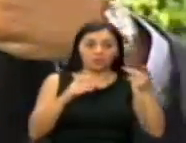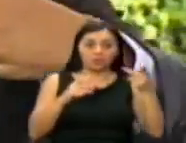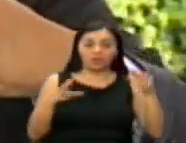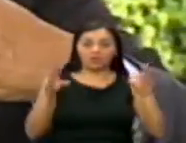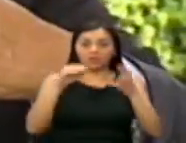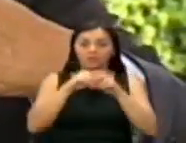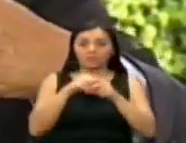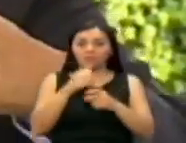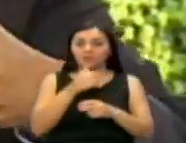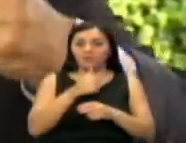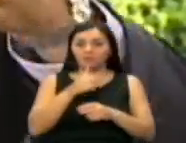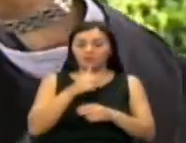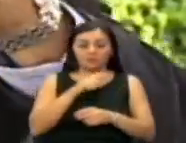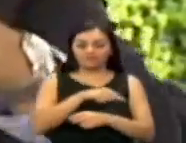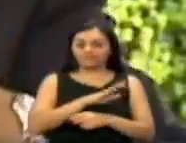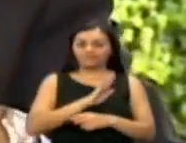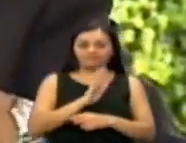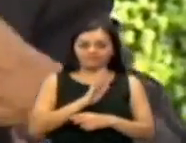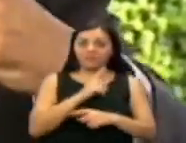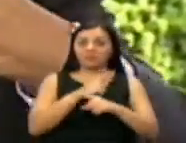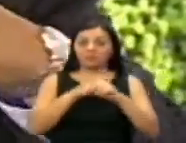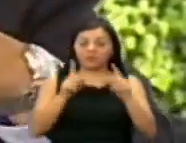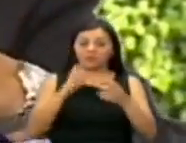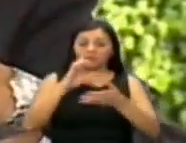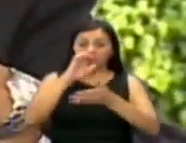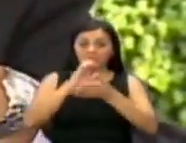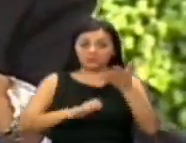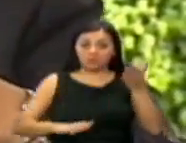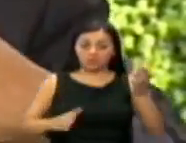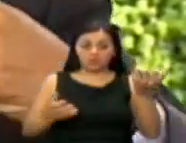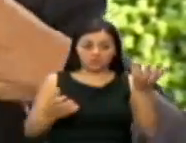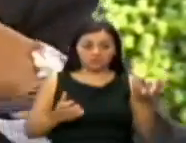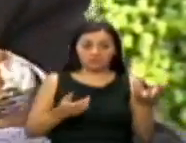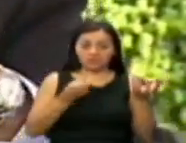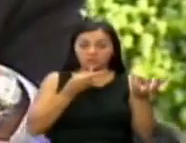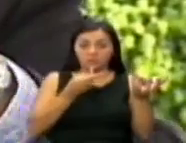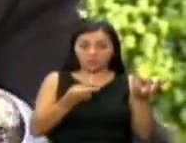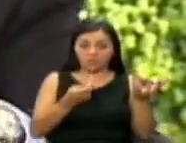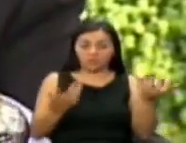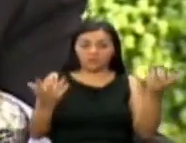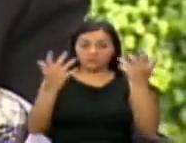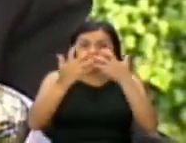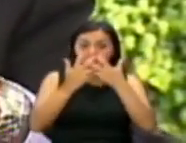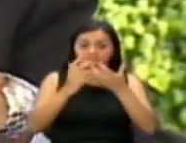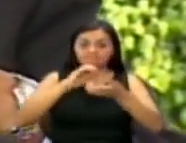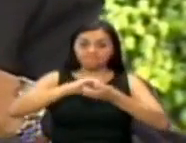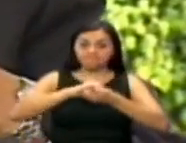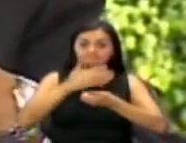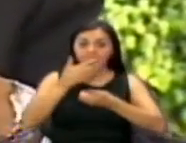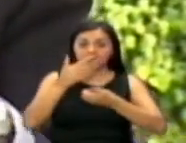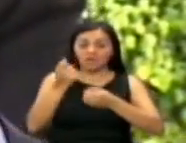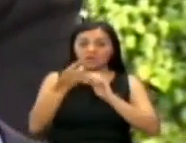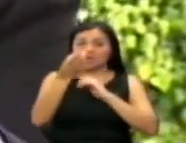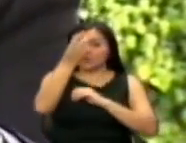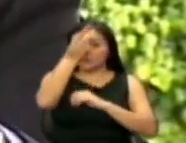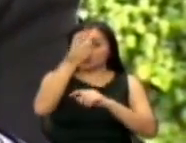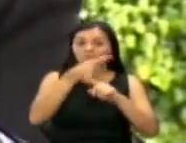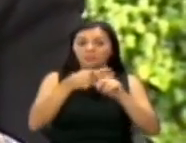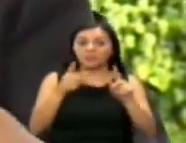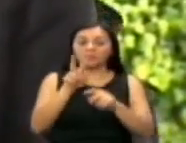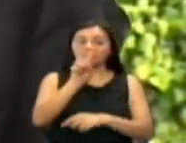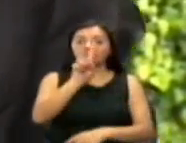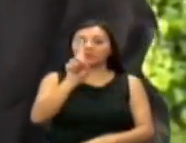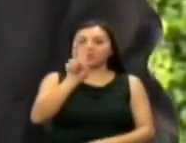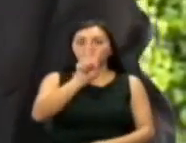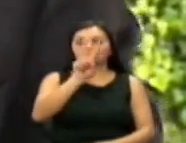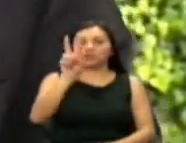no entre sector público. Descuenta esa deuda entre sector público, que se llama netear, consolidar la deuda, y el coeficiente de deuda pública es